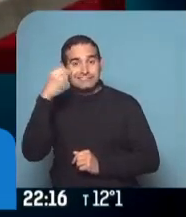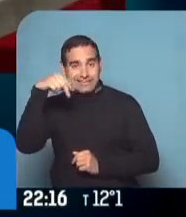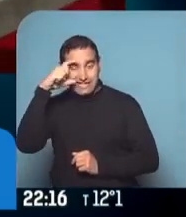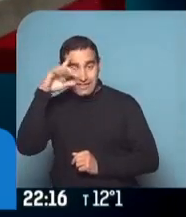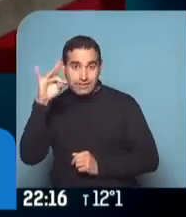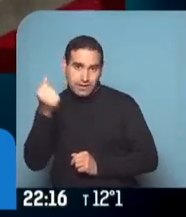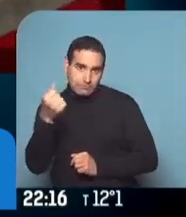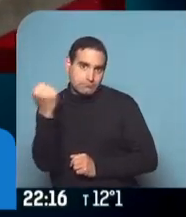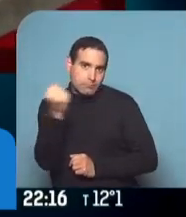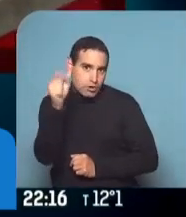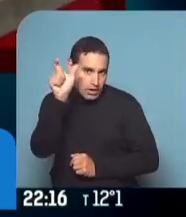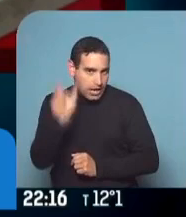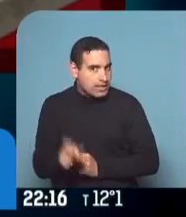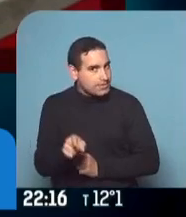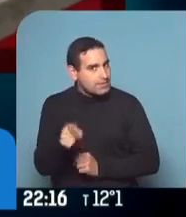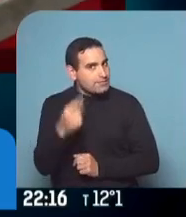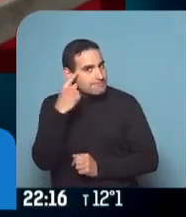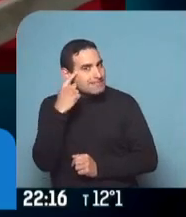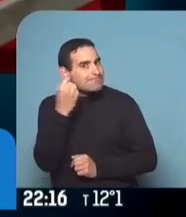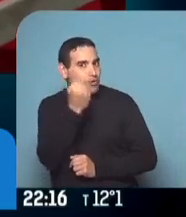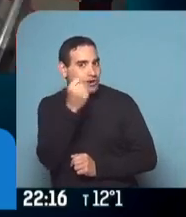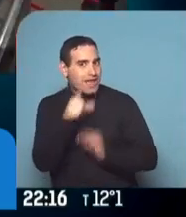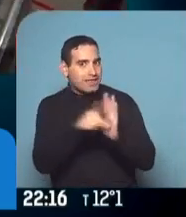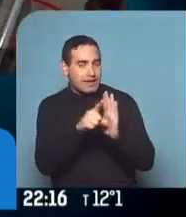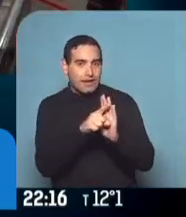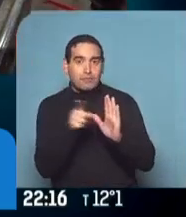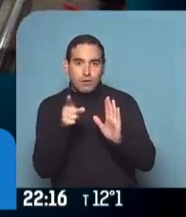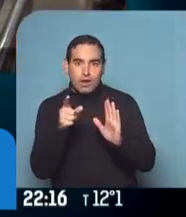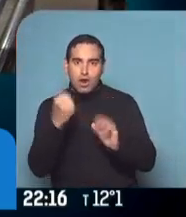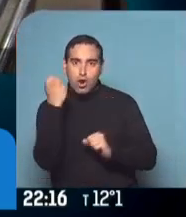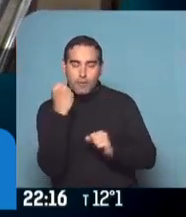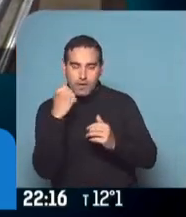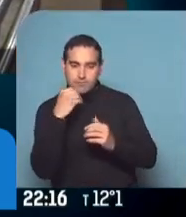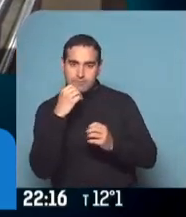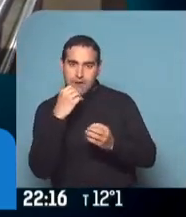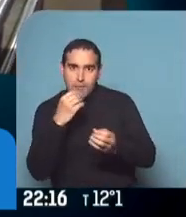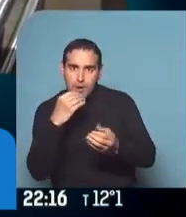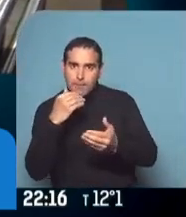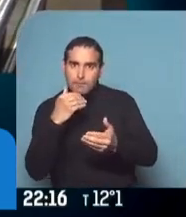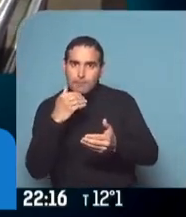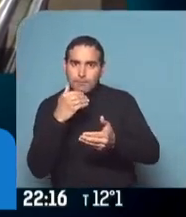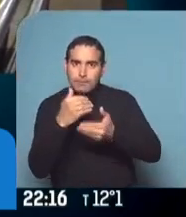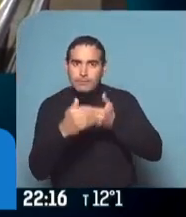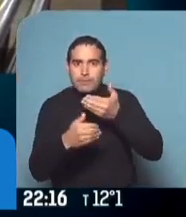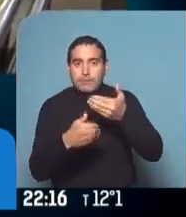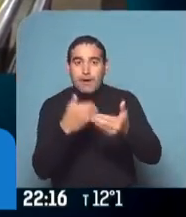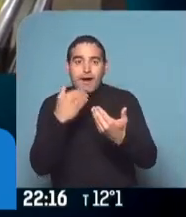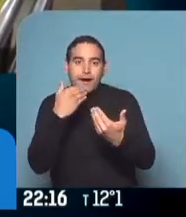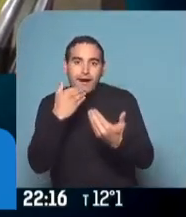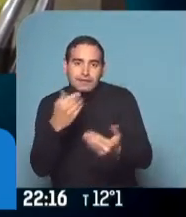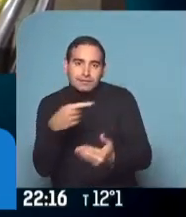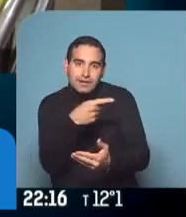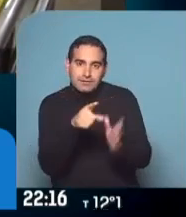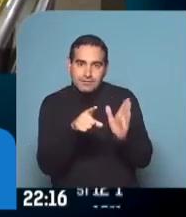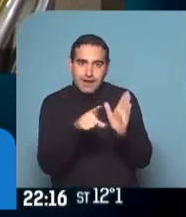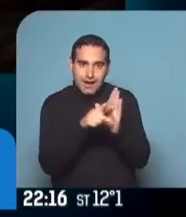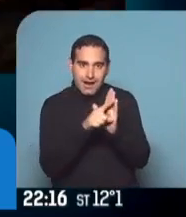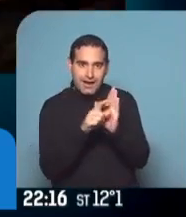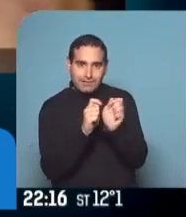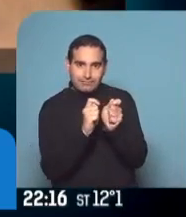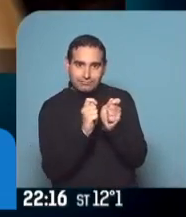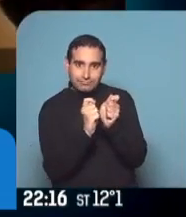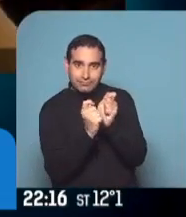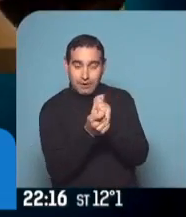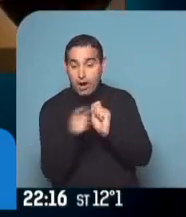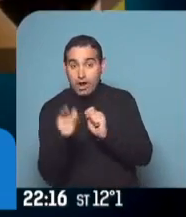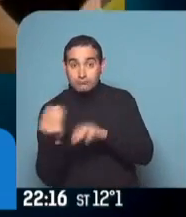jugado muy fuerte a lograr una recuperación económica, aunque sea por el impacto de la expectativa que iba a tener su